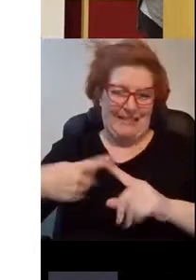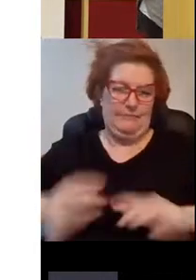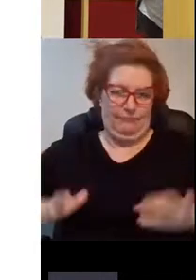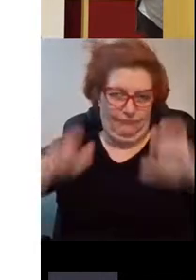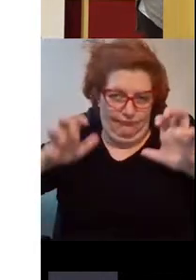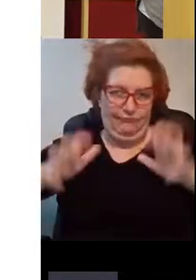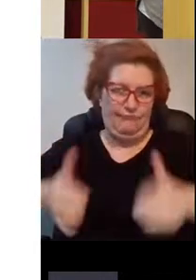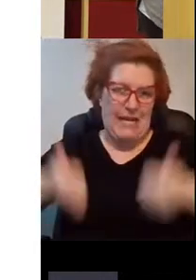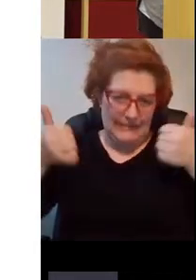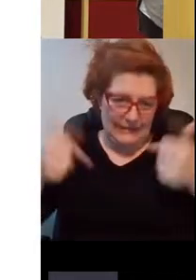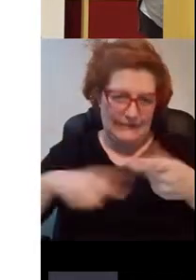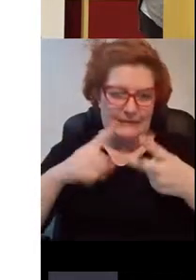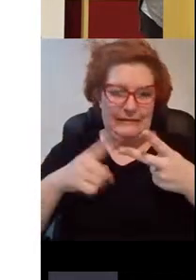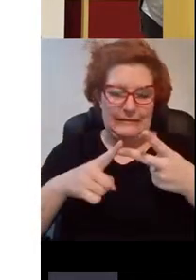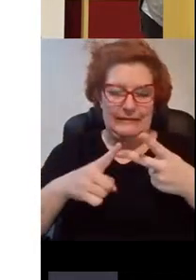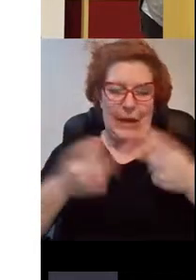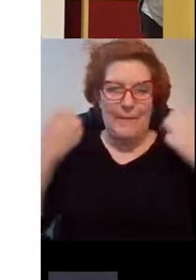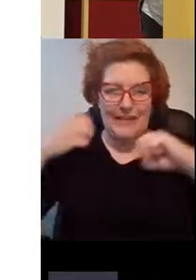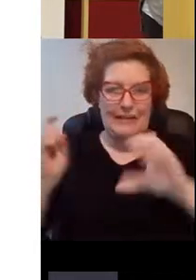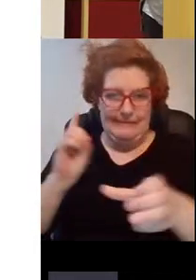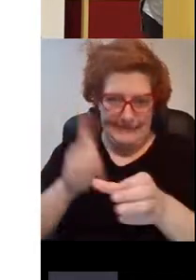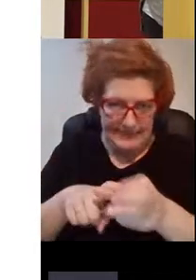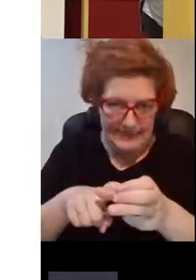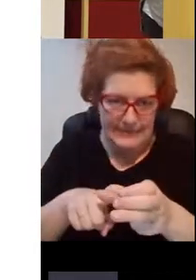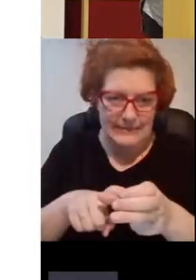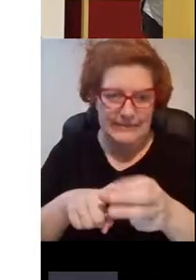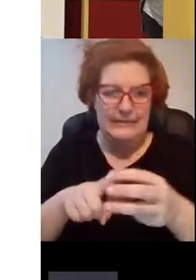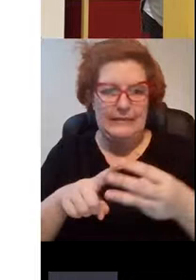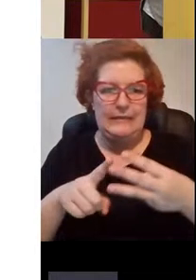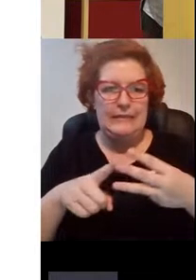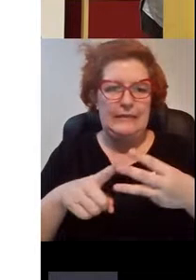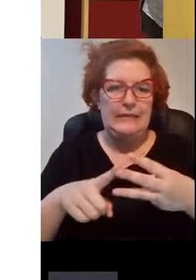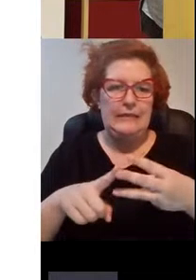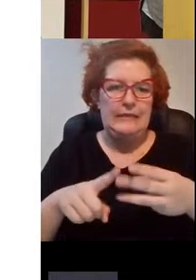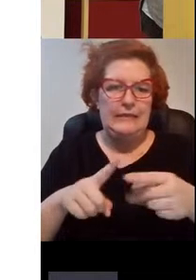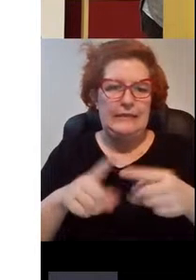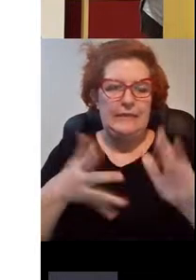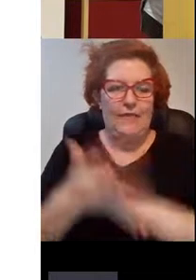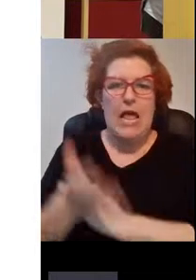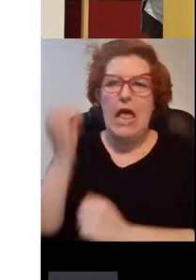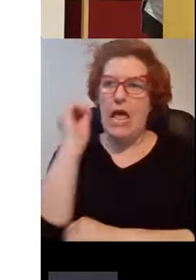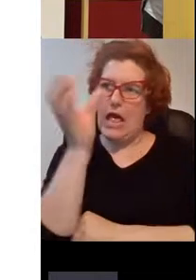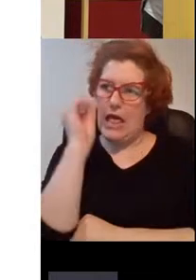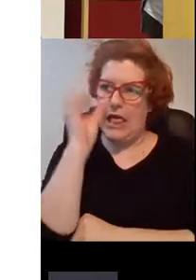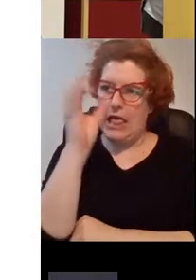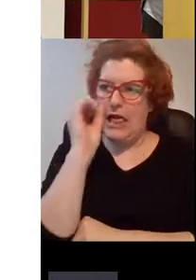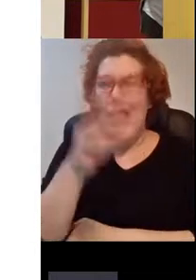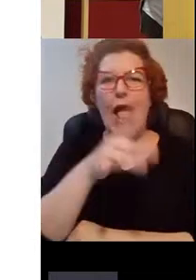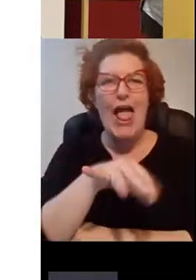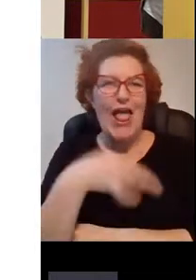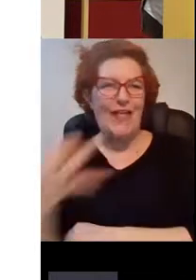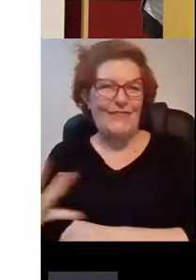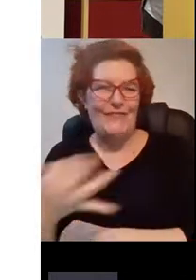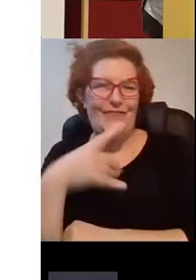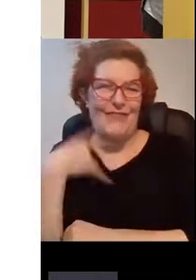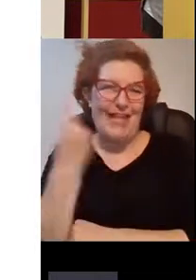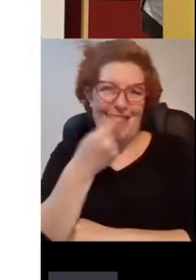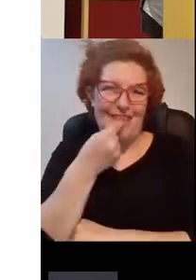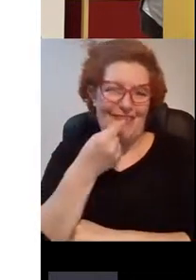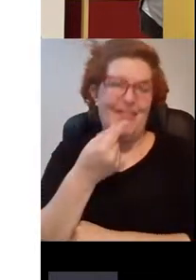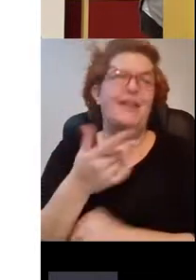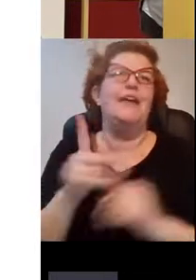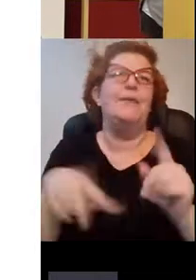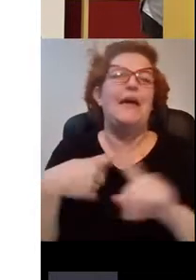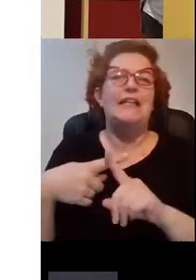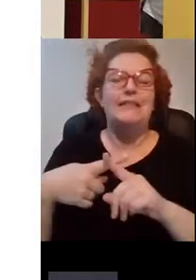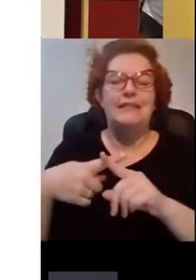en la práctica, pero que expusieran oralmente de manera eficaz. Por otro lado, aprender a